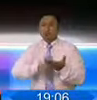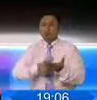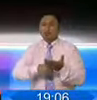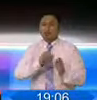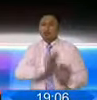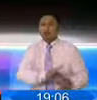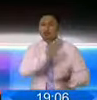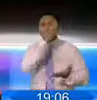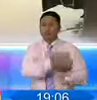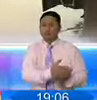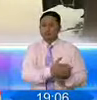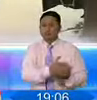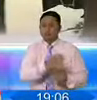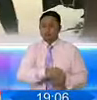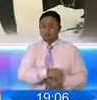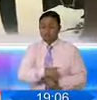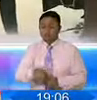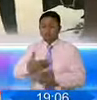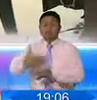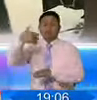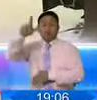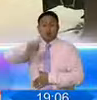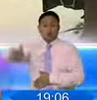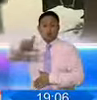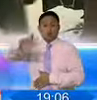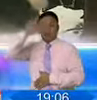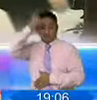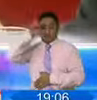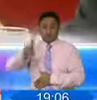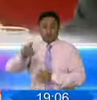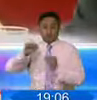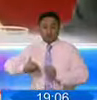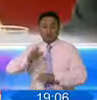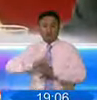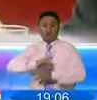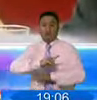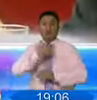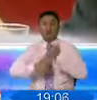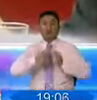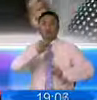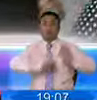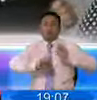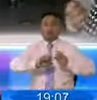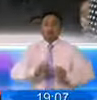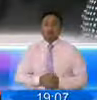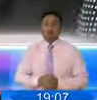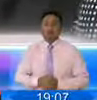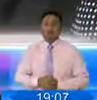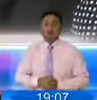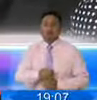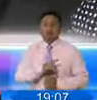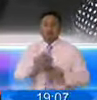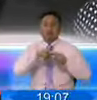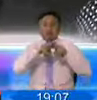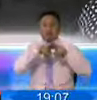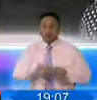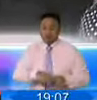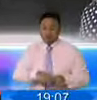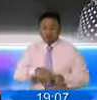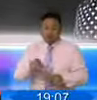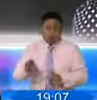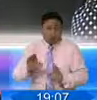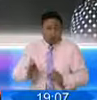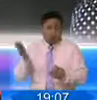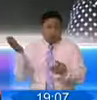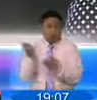resolvió el consejo transitorio el pasado lunes como parte del proceso de evaluación a su gestión en la cosa de revisión está ahí es una